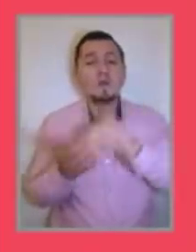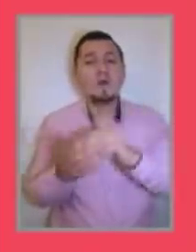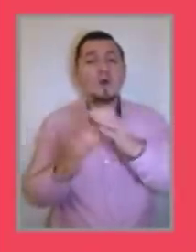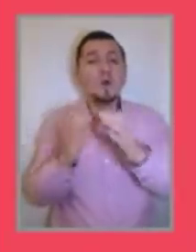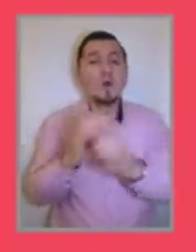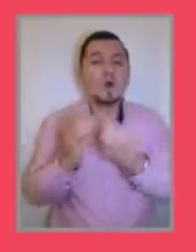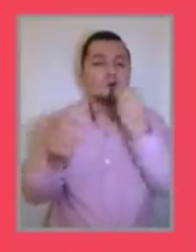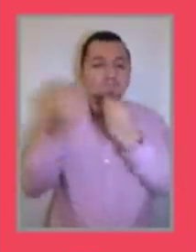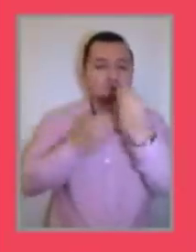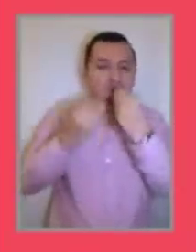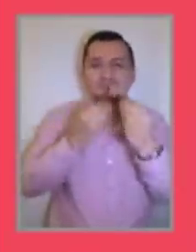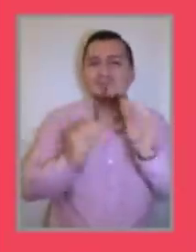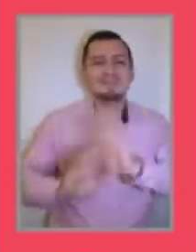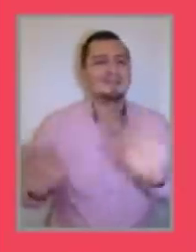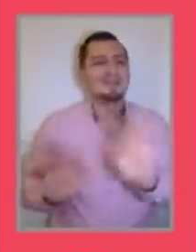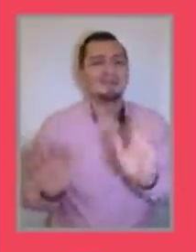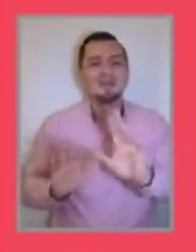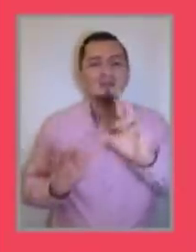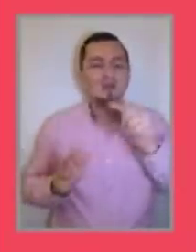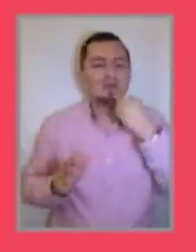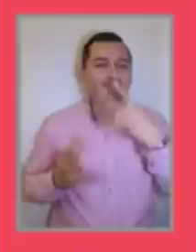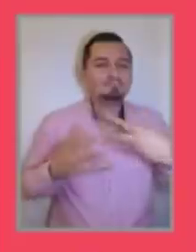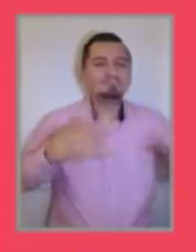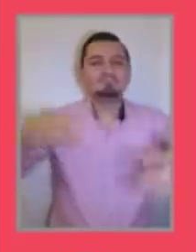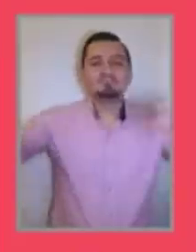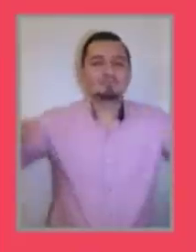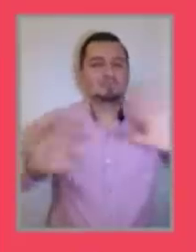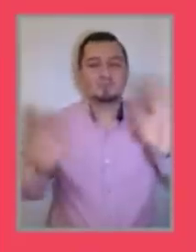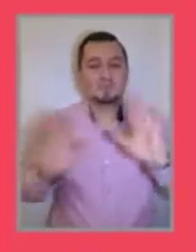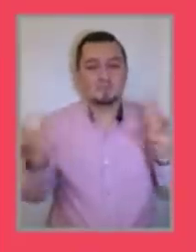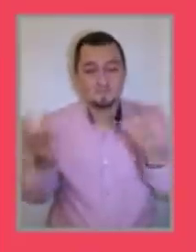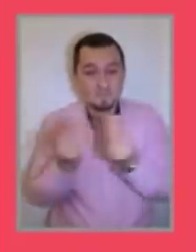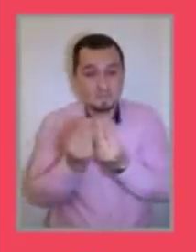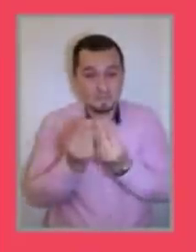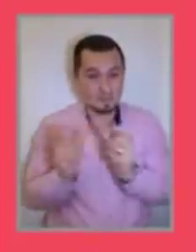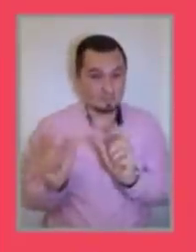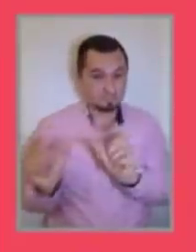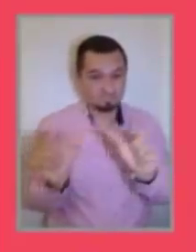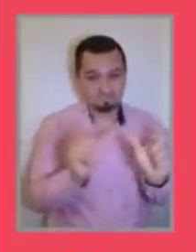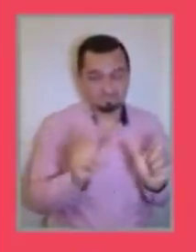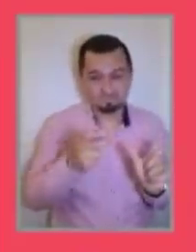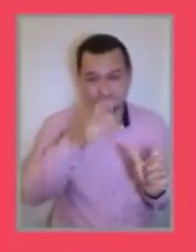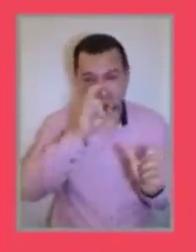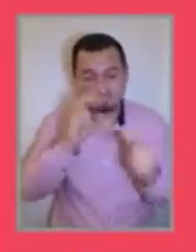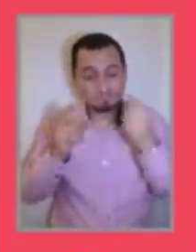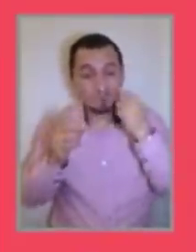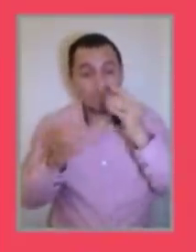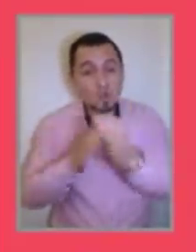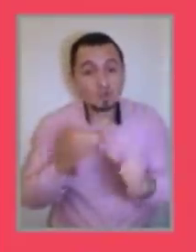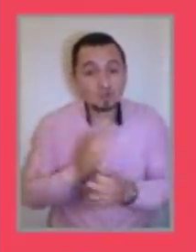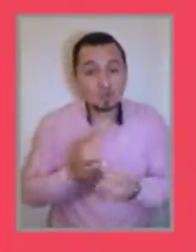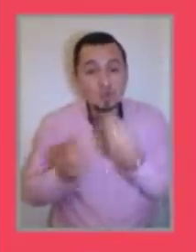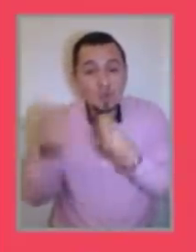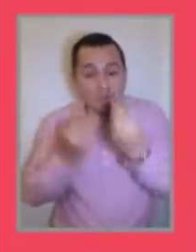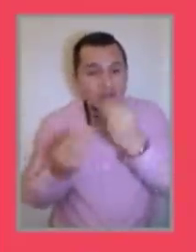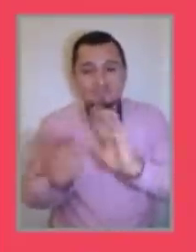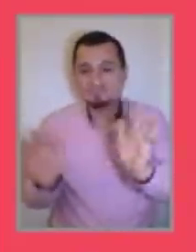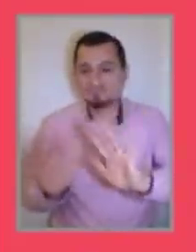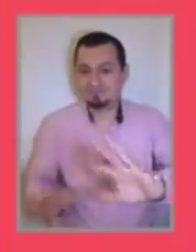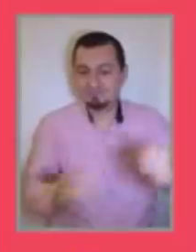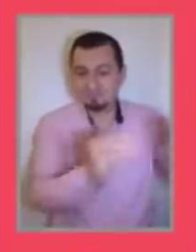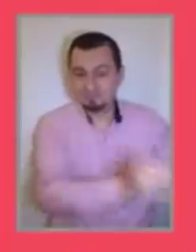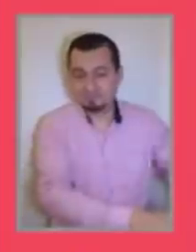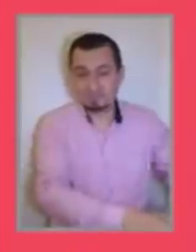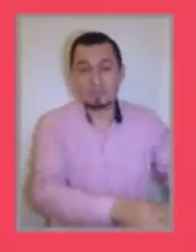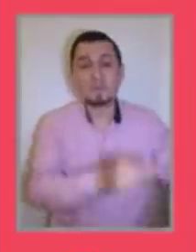alimentos, cubrebocas, etcétera. Entonces, va de la mano el filtro, la sanitización al interior de la escuela previo